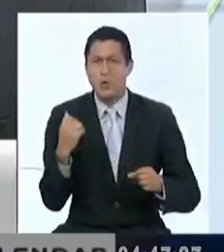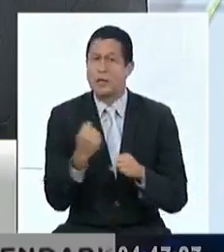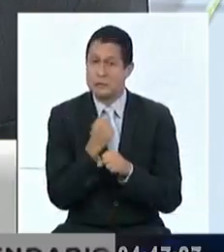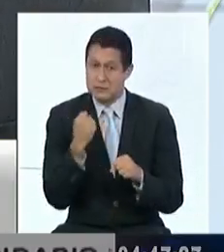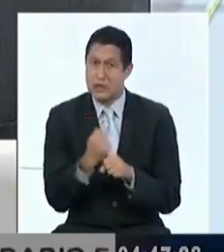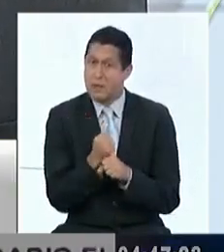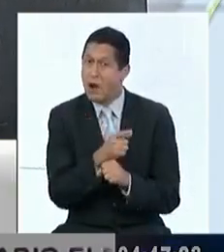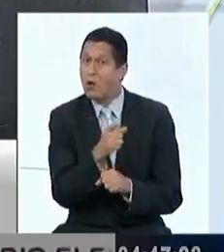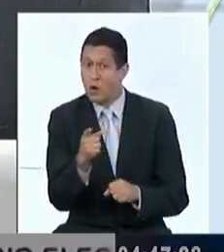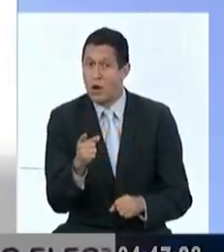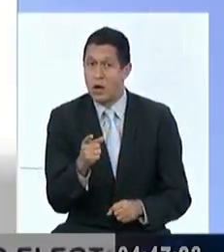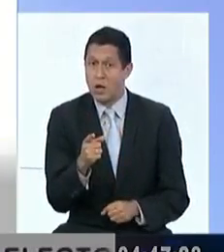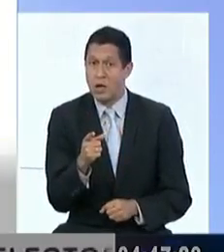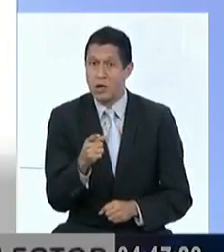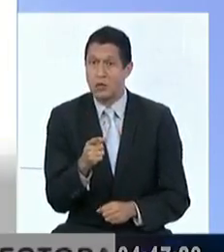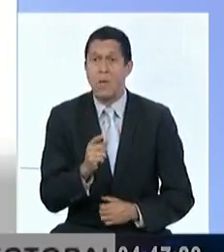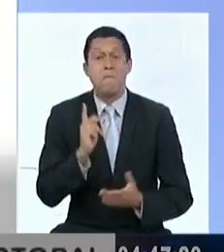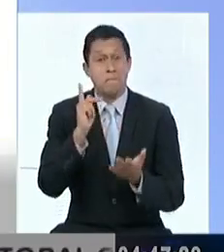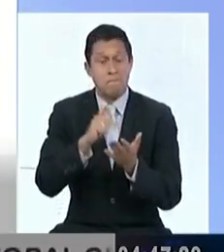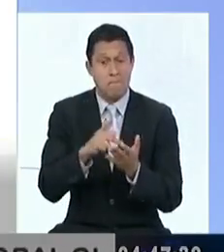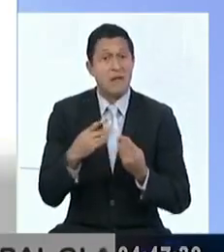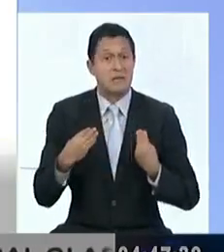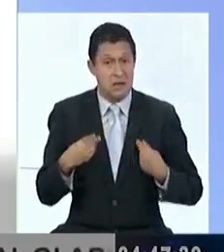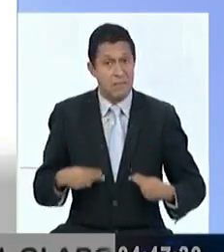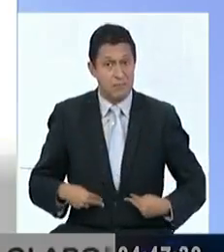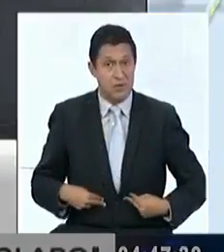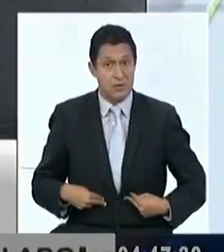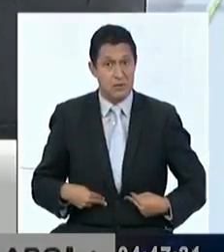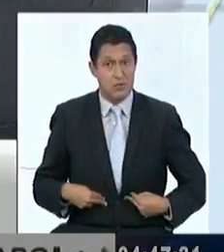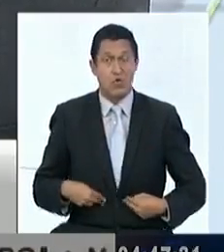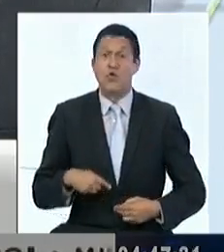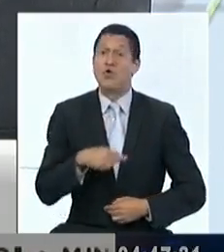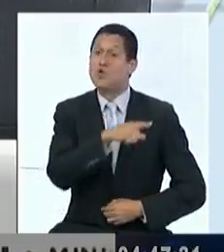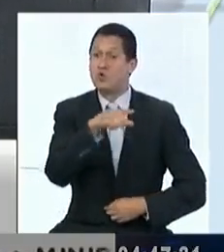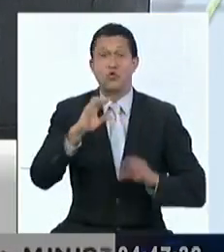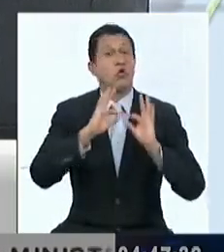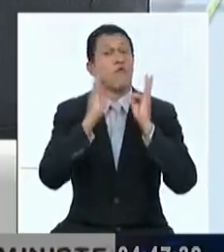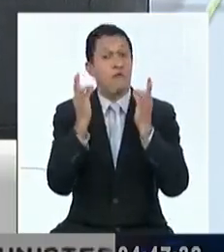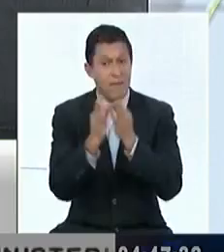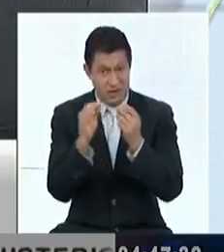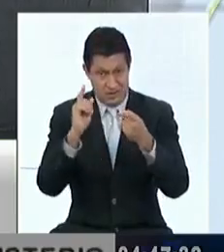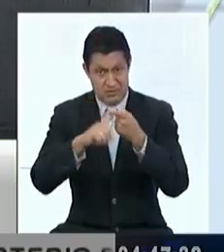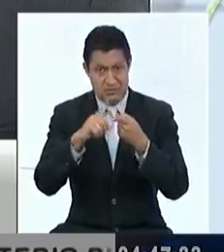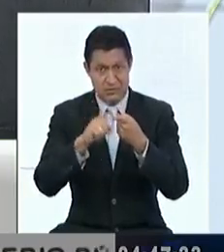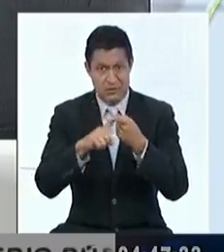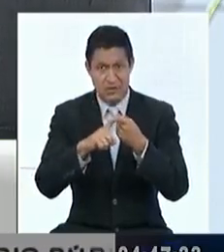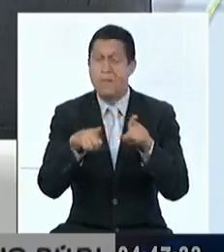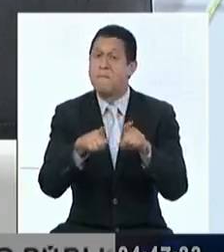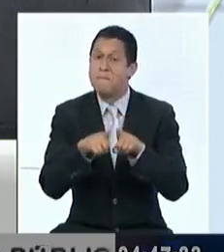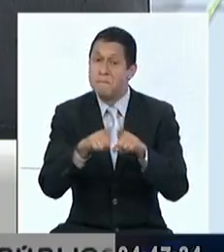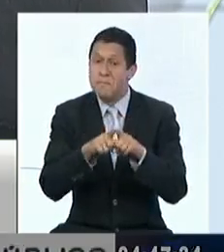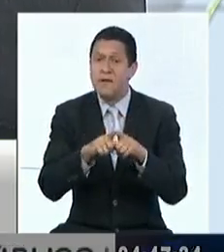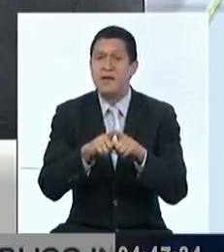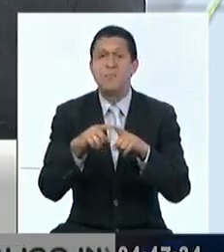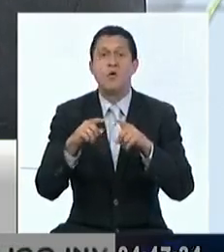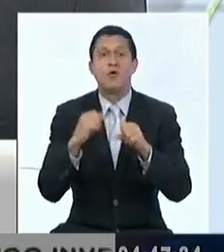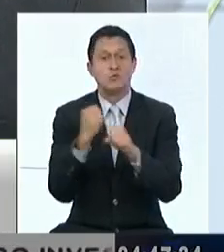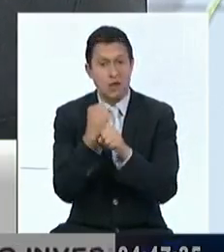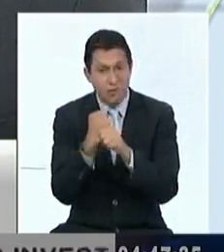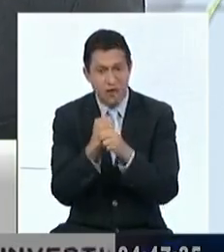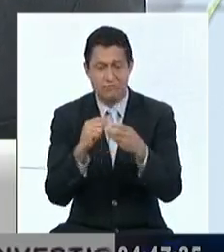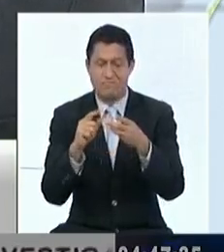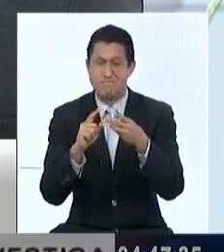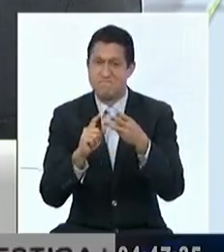incluso constituye parte del ser humano entonces el ser humano en familia lógicamente es el mismo ser humano que está en el trabajo